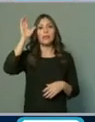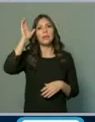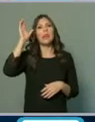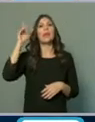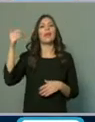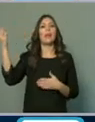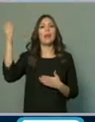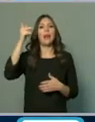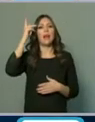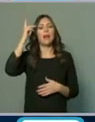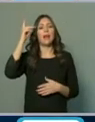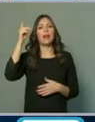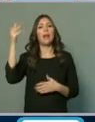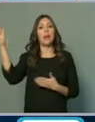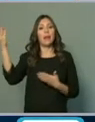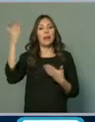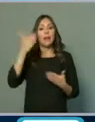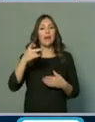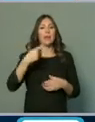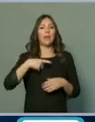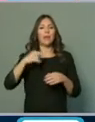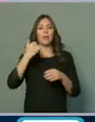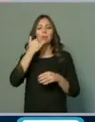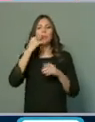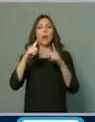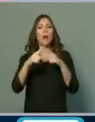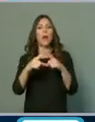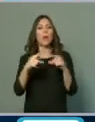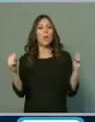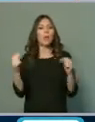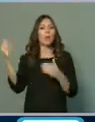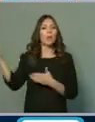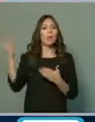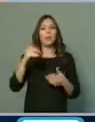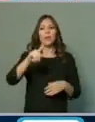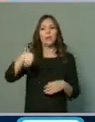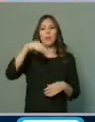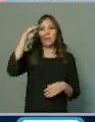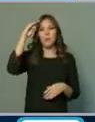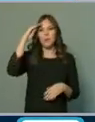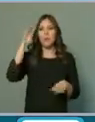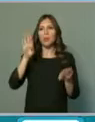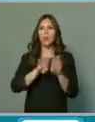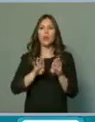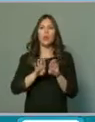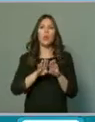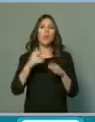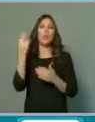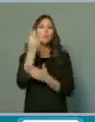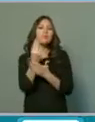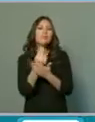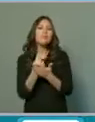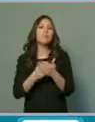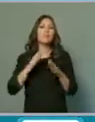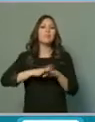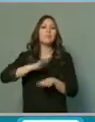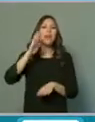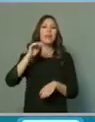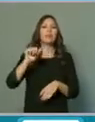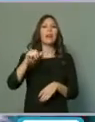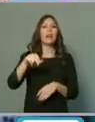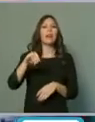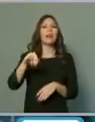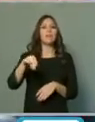regular pensamos que un grupo asiático o japonés va a ser muy Joker Girls o va a ser como muy anime con estos looks. Pero al